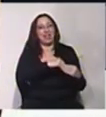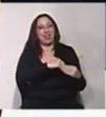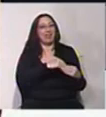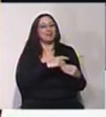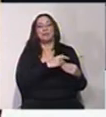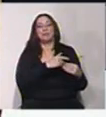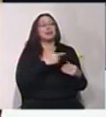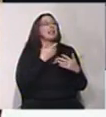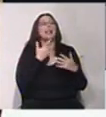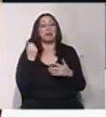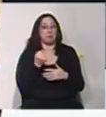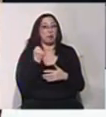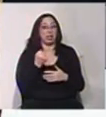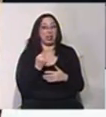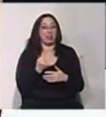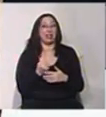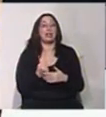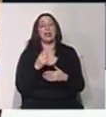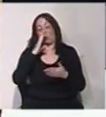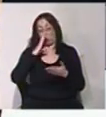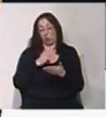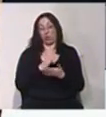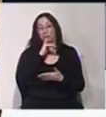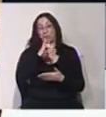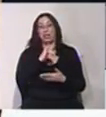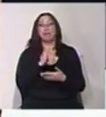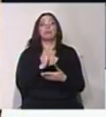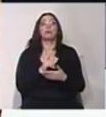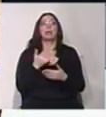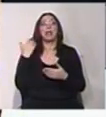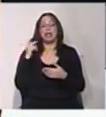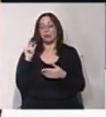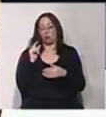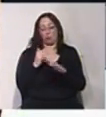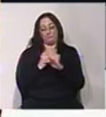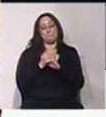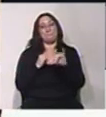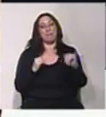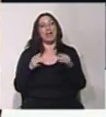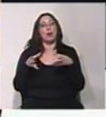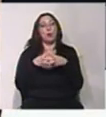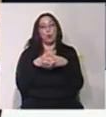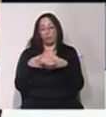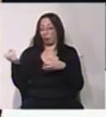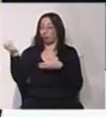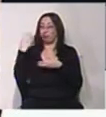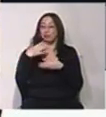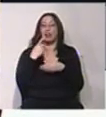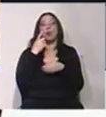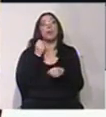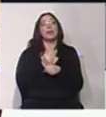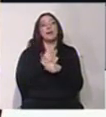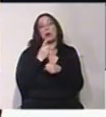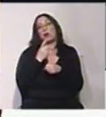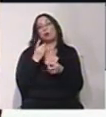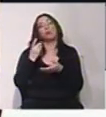parece importante. También nosotros, la última anécdota que ilustra un poco, recibimos un mail el año pasado del grupo de una chica, de un trabajo, de un estudio, no